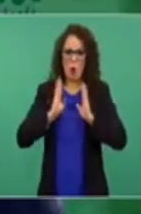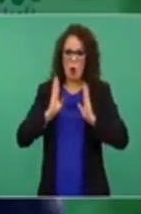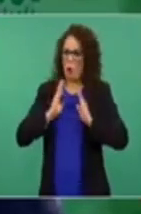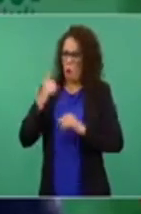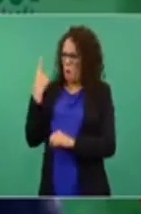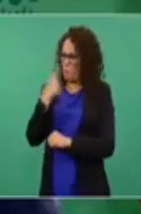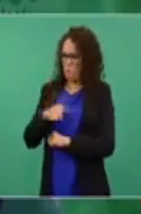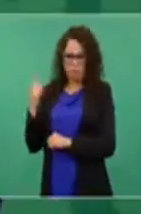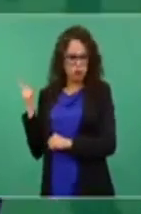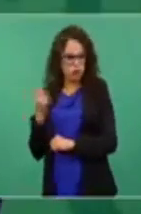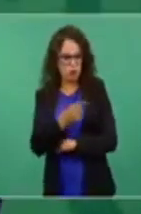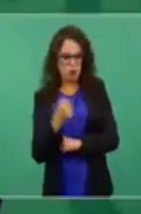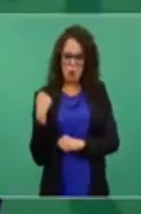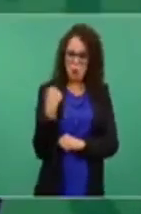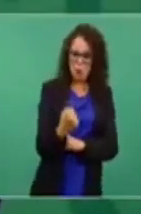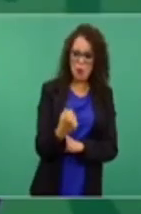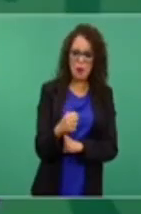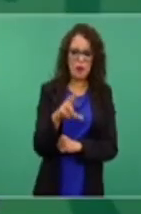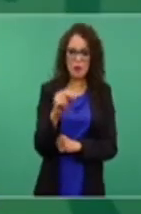Van a ver la frase.